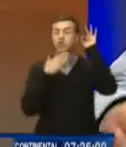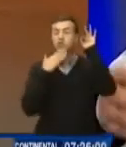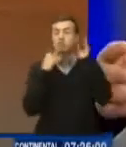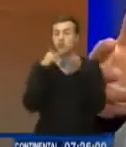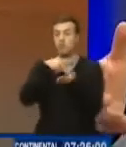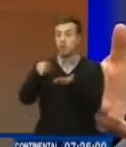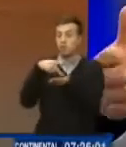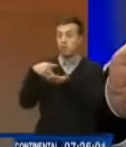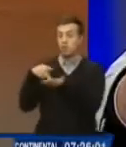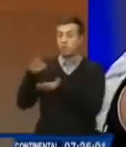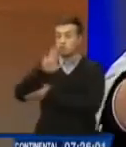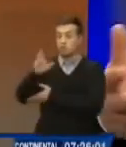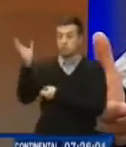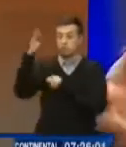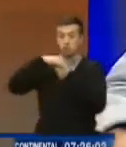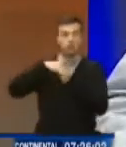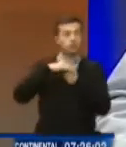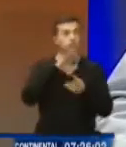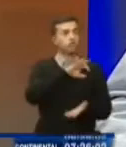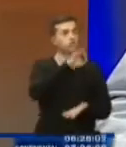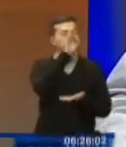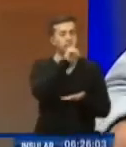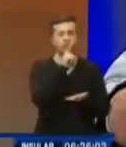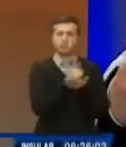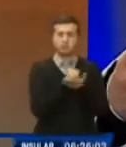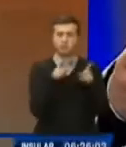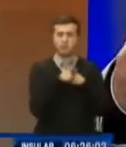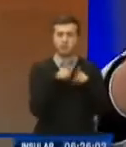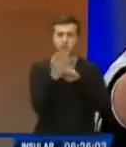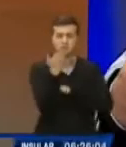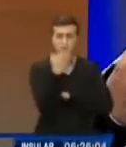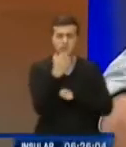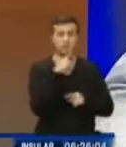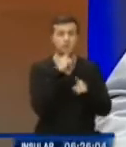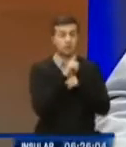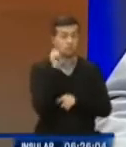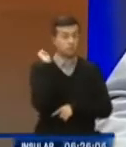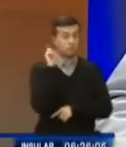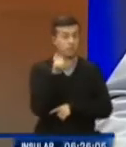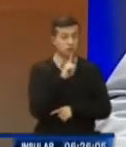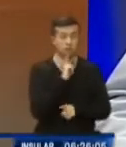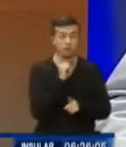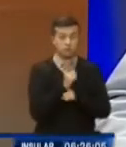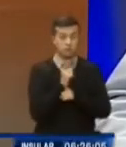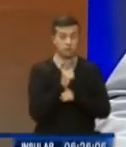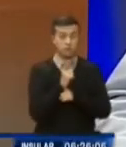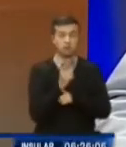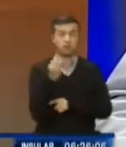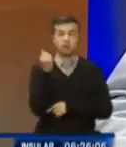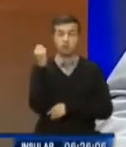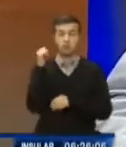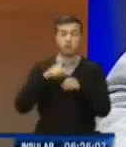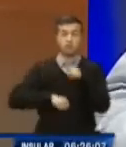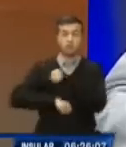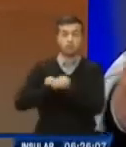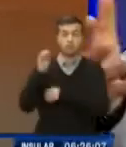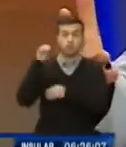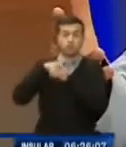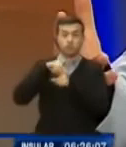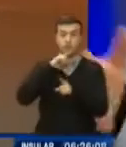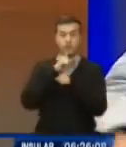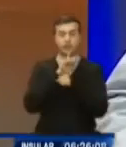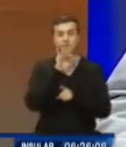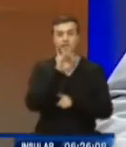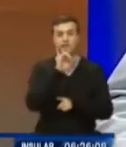se compraban los derechos de televisión que es el rubro más grande que entra al fútbol en fin la